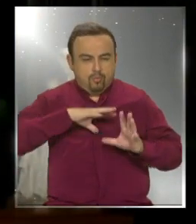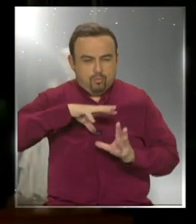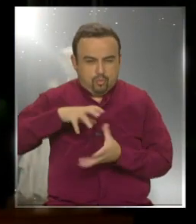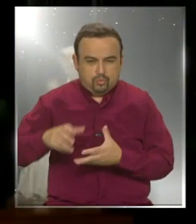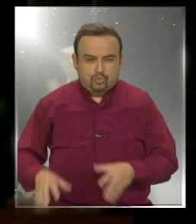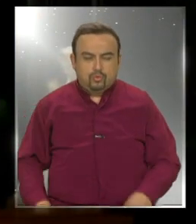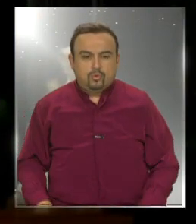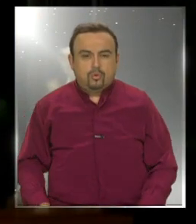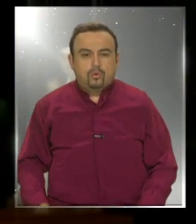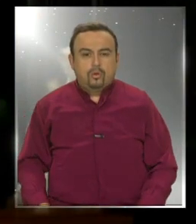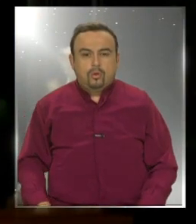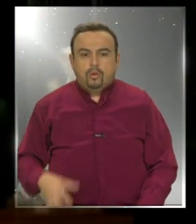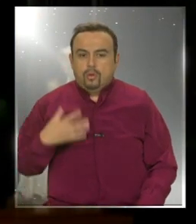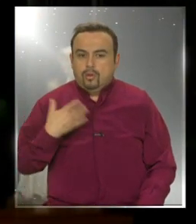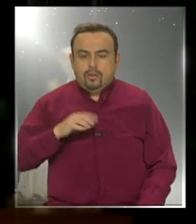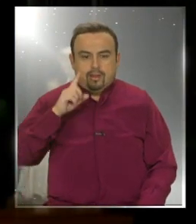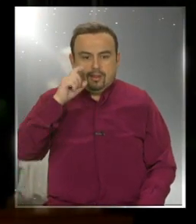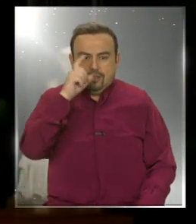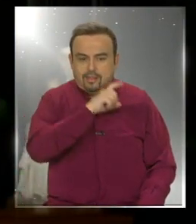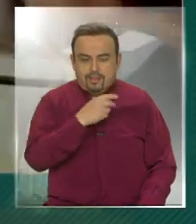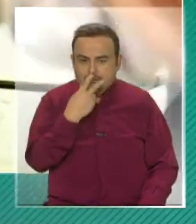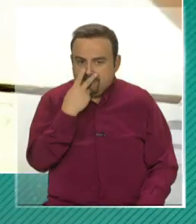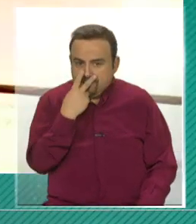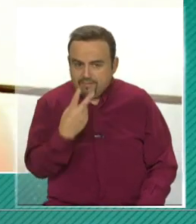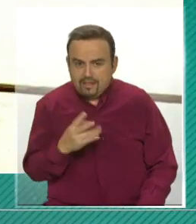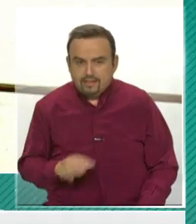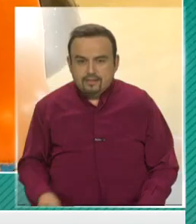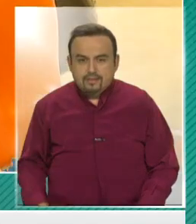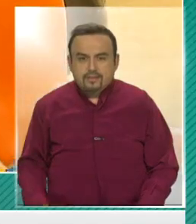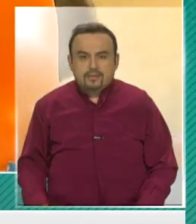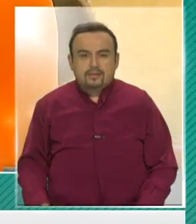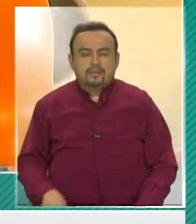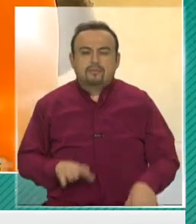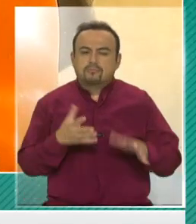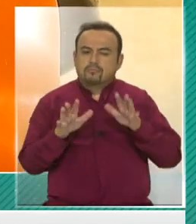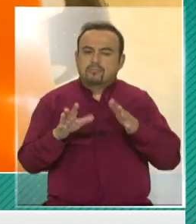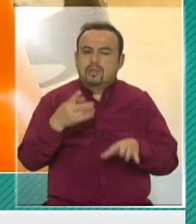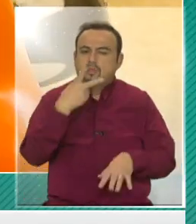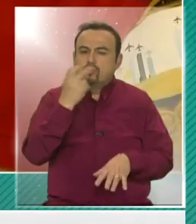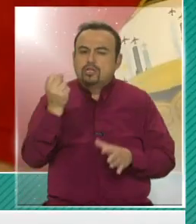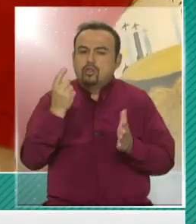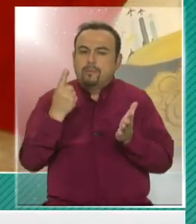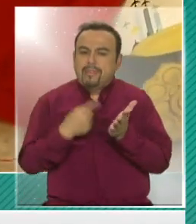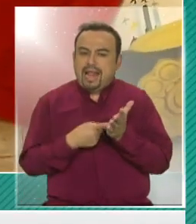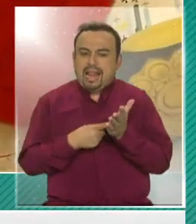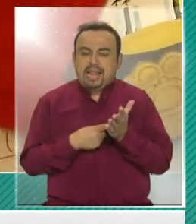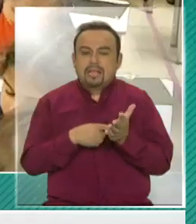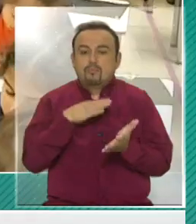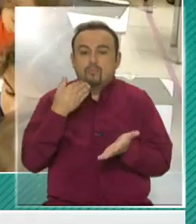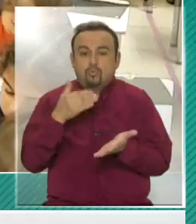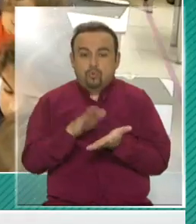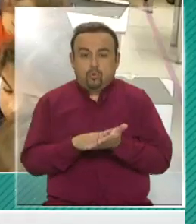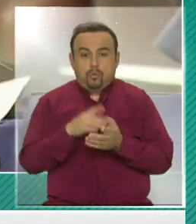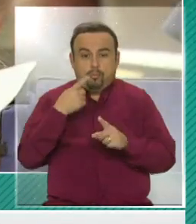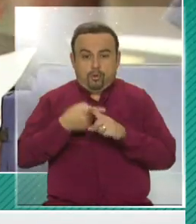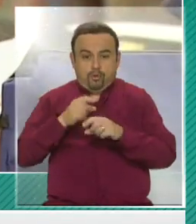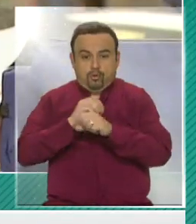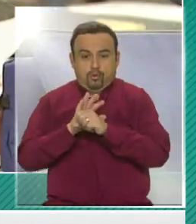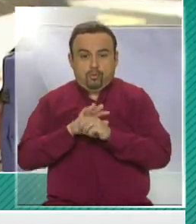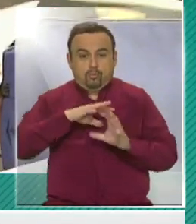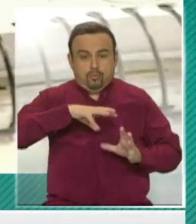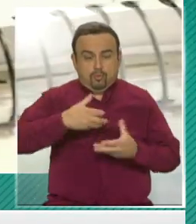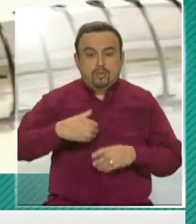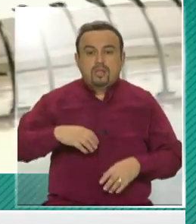mundo es súper difícil de verlo hay como 200 mil muertes por kobe en el